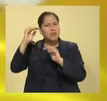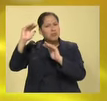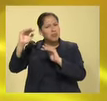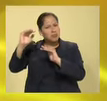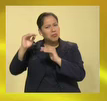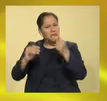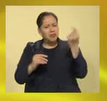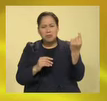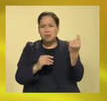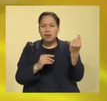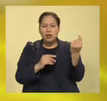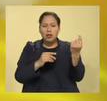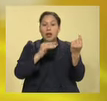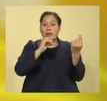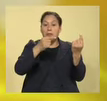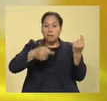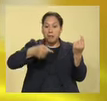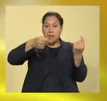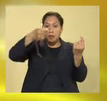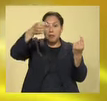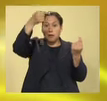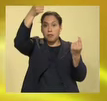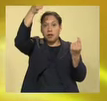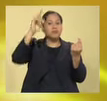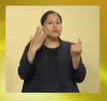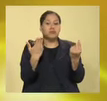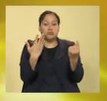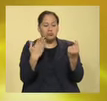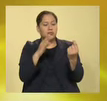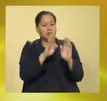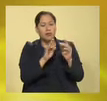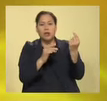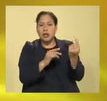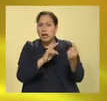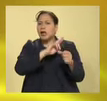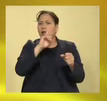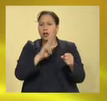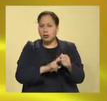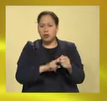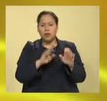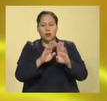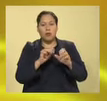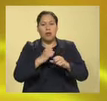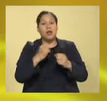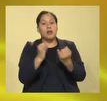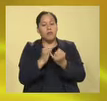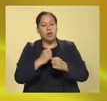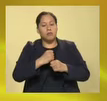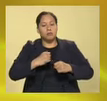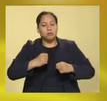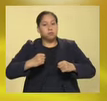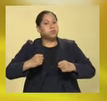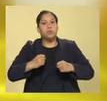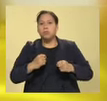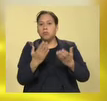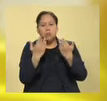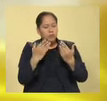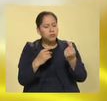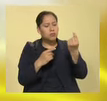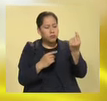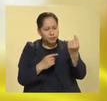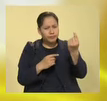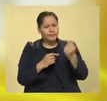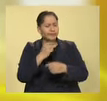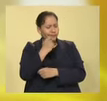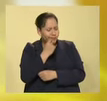está creciendo, y me estoy refiriendo al crecimiento tanto en peso como en talla. Entonces, evidentemente, ahí tienes